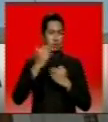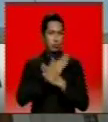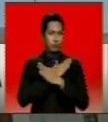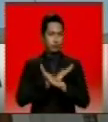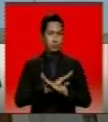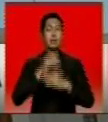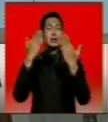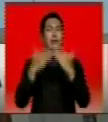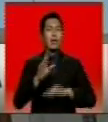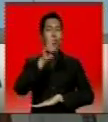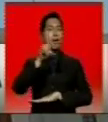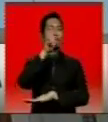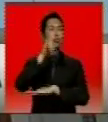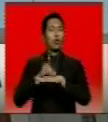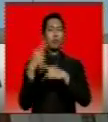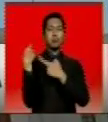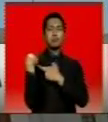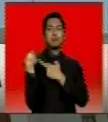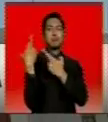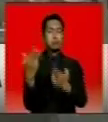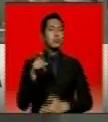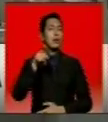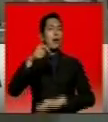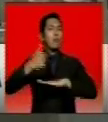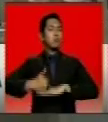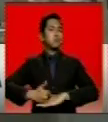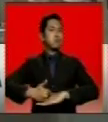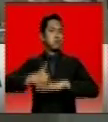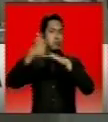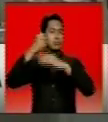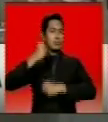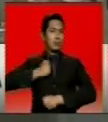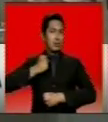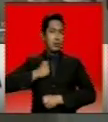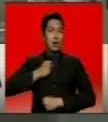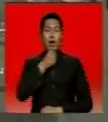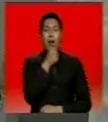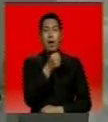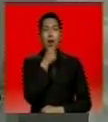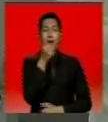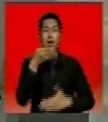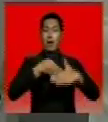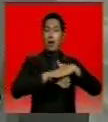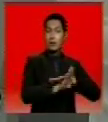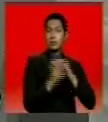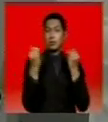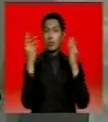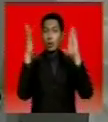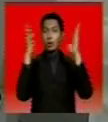y recientemente designado alto mando militar. La prensa no tuvo acceso a la ceremonia.